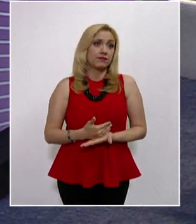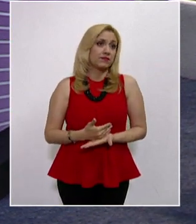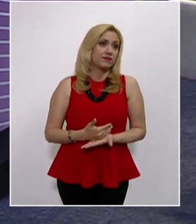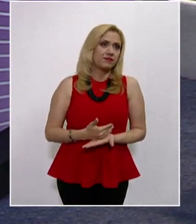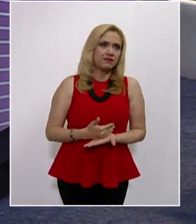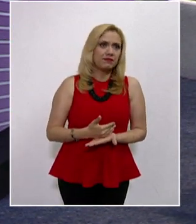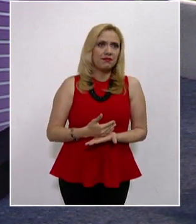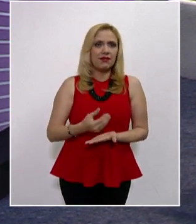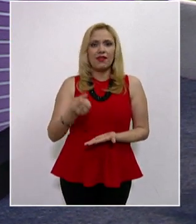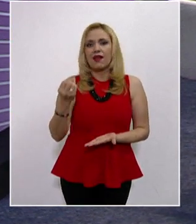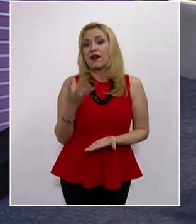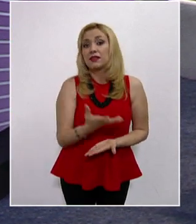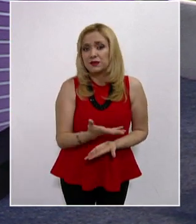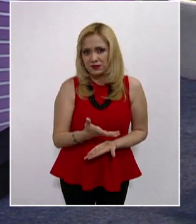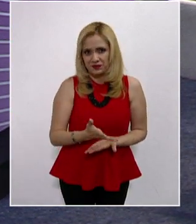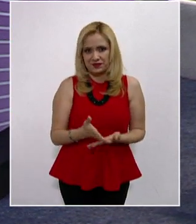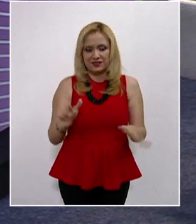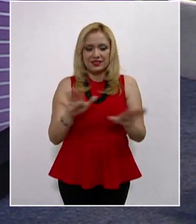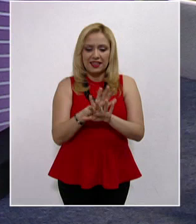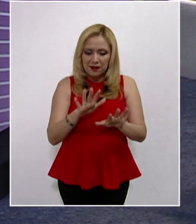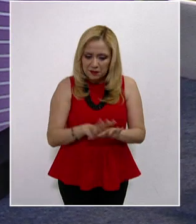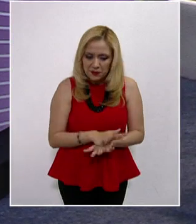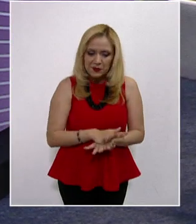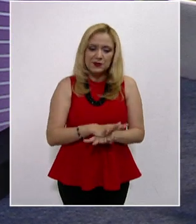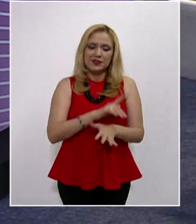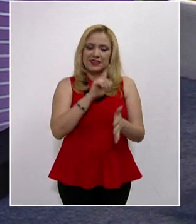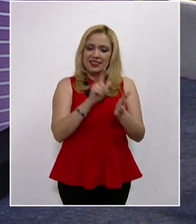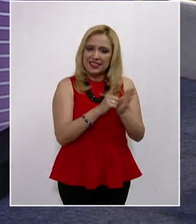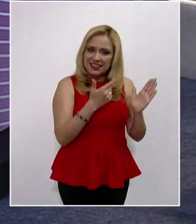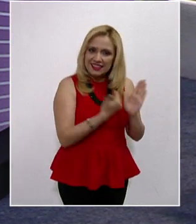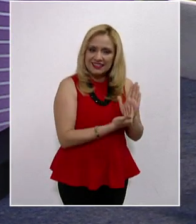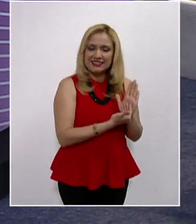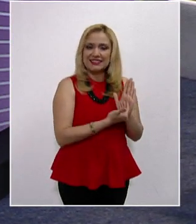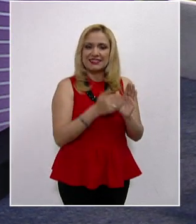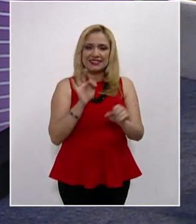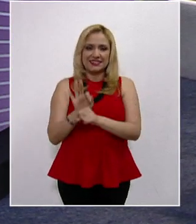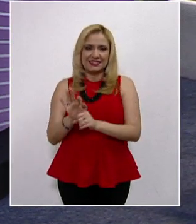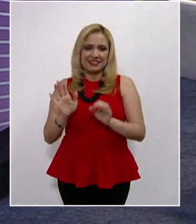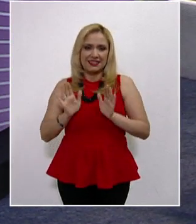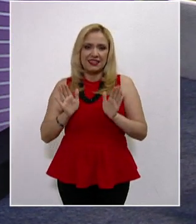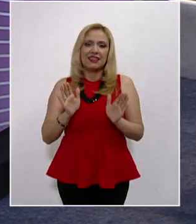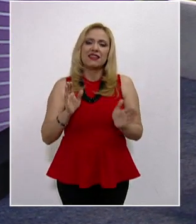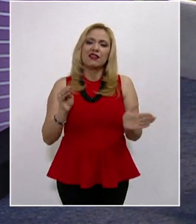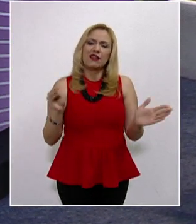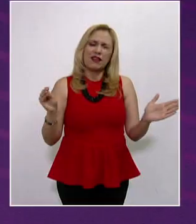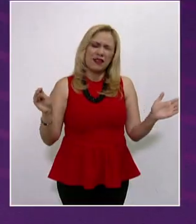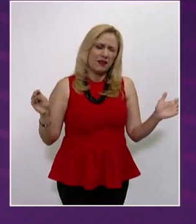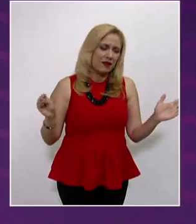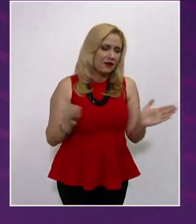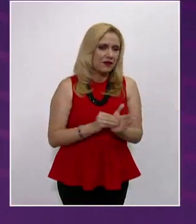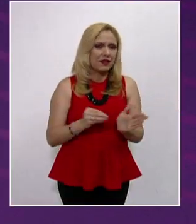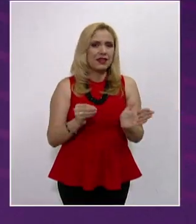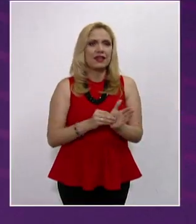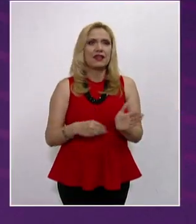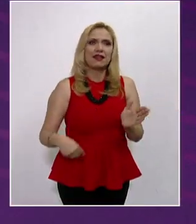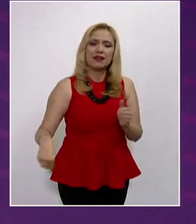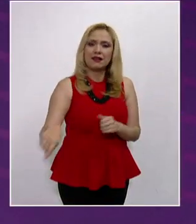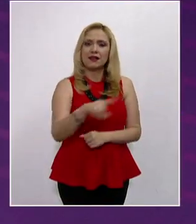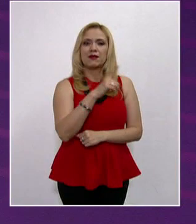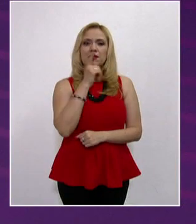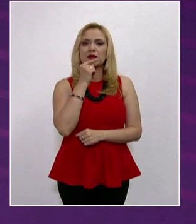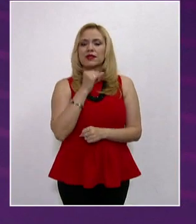aún y con las reformas al fuero, hay mucha reticencia de las instancias de procuración